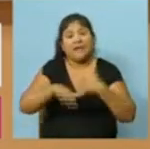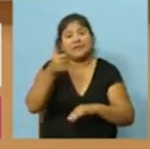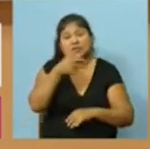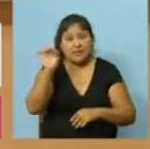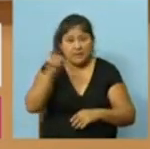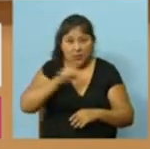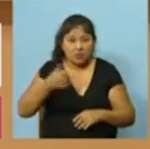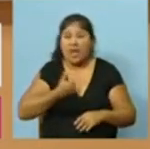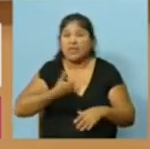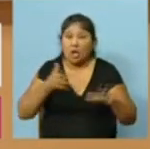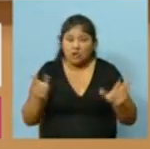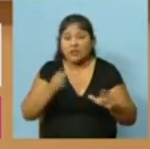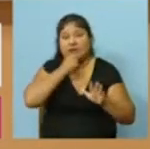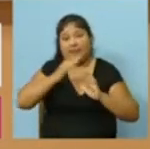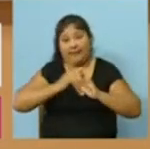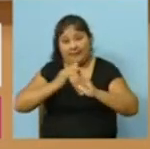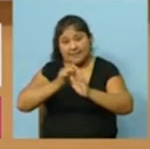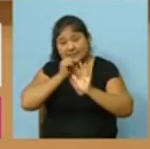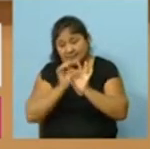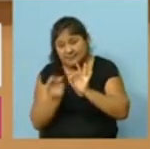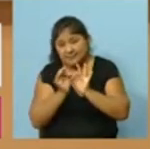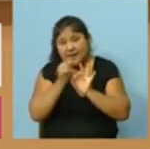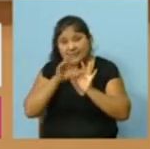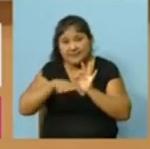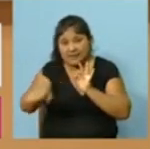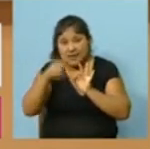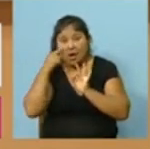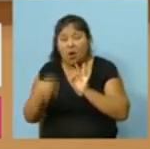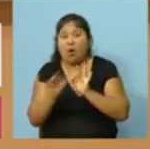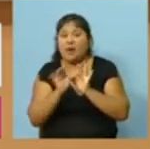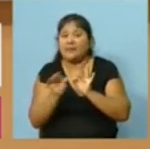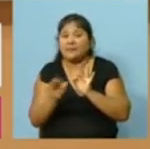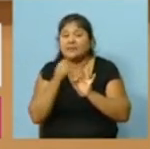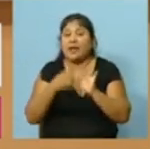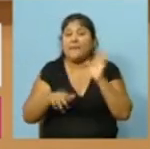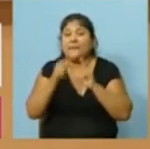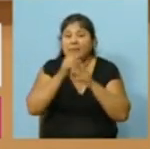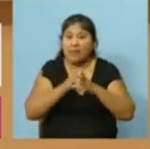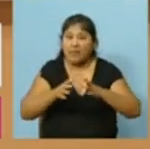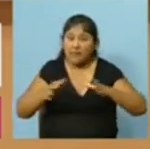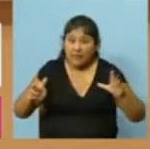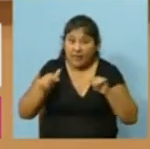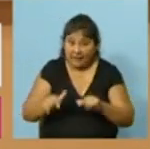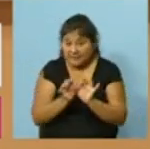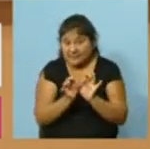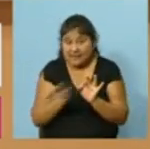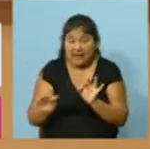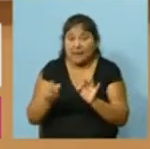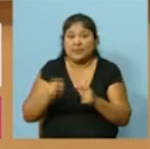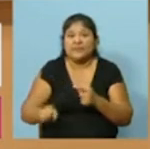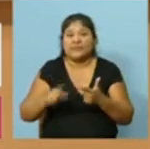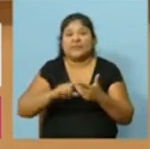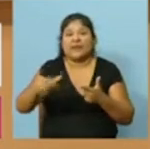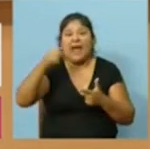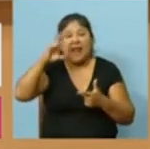han sido asentamientos por un lado o lugares que están muy próximo a los arroyos o ríos los del barrio alberdi ha